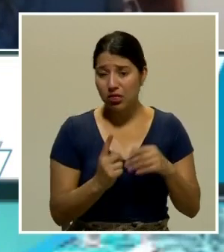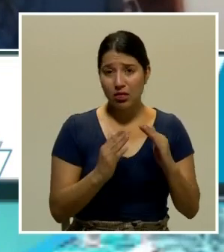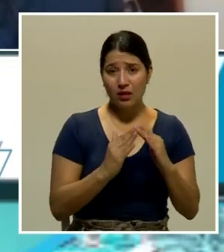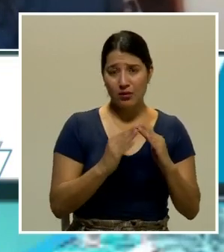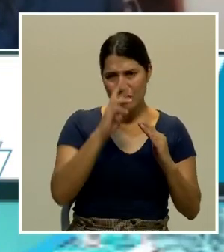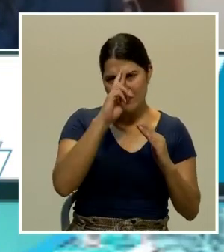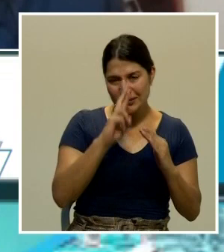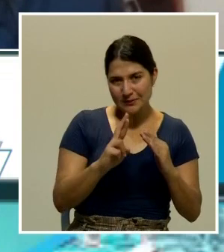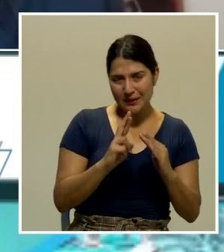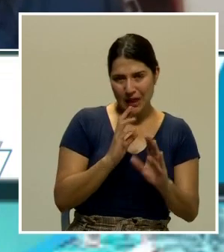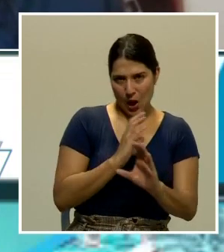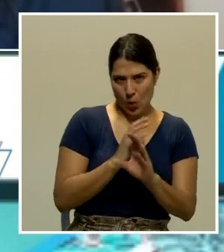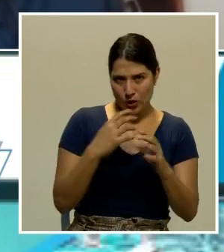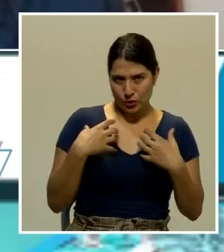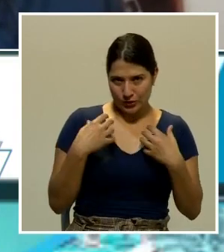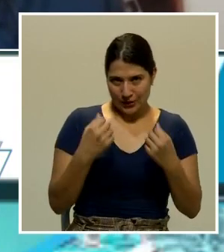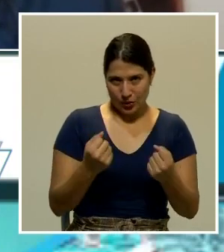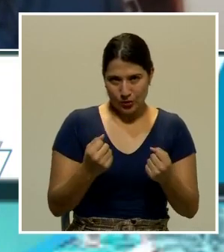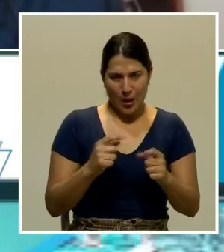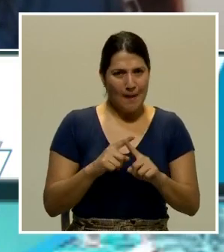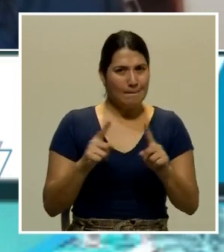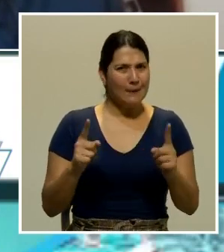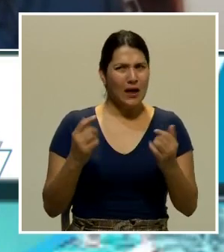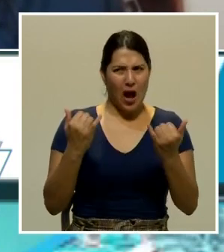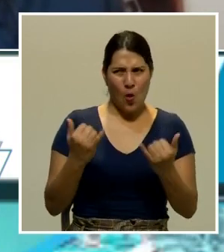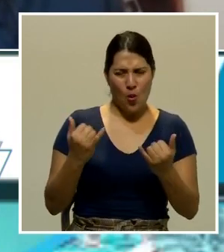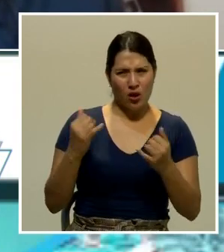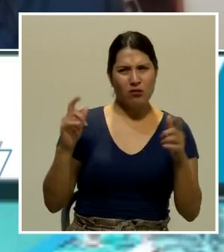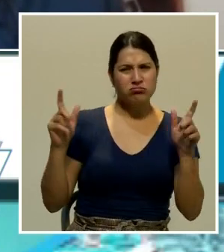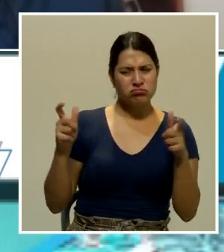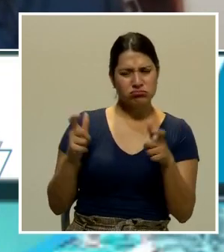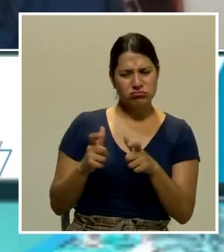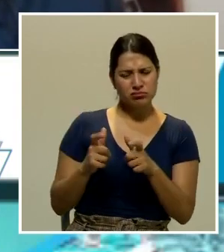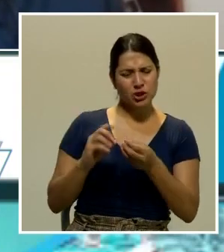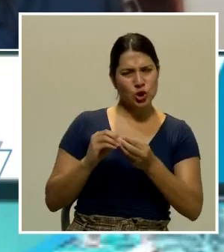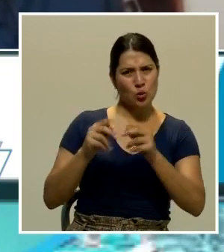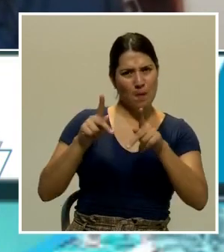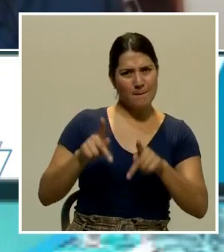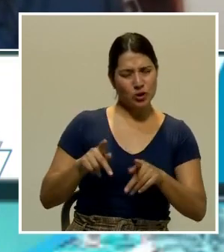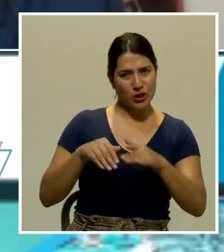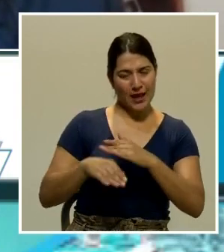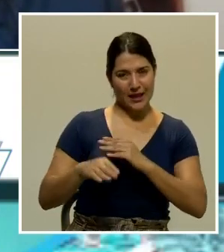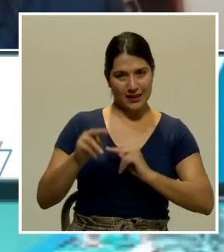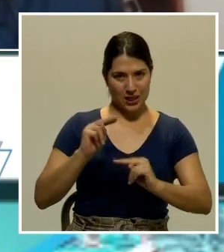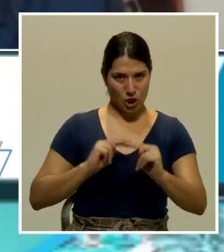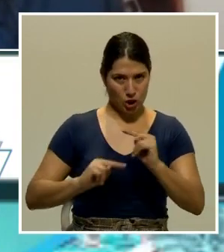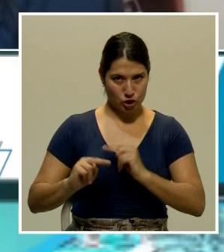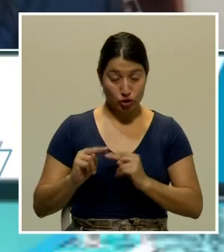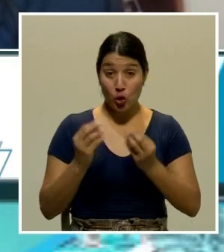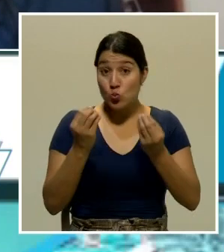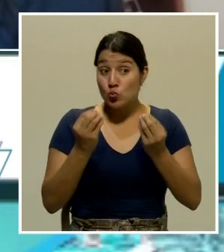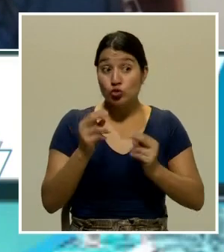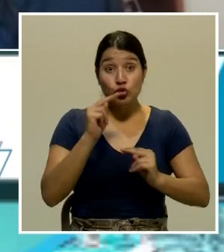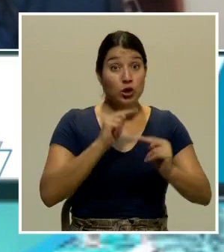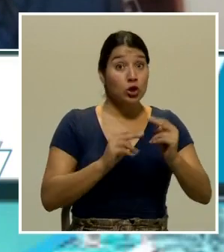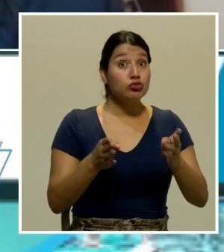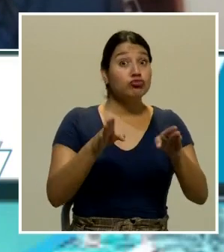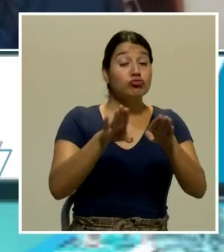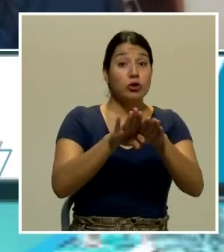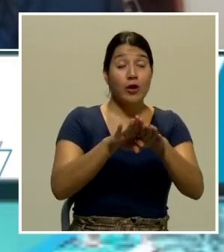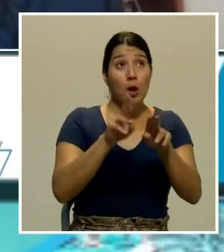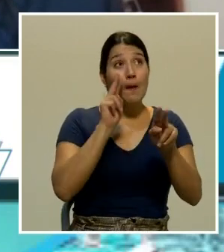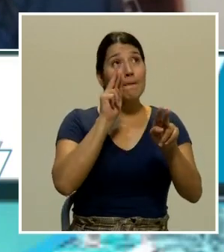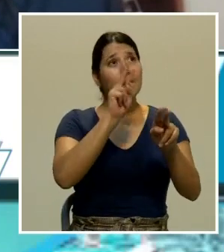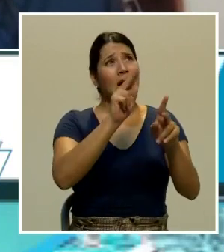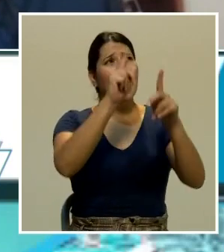restricción, pero uno no ve gente en los negocios, y muchos negocios cerraron, y uno ve carteles de se alquila